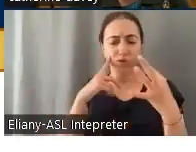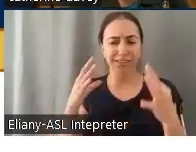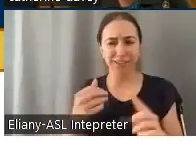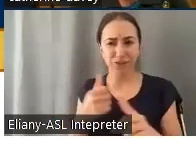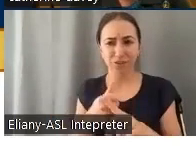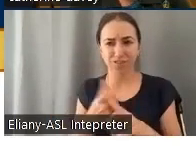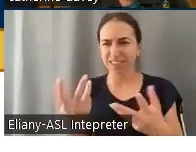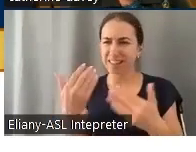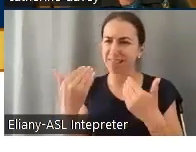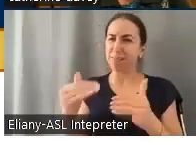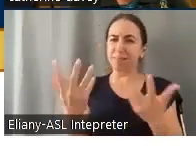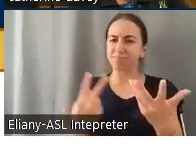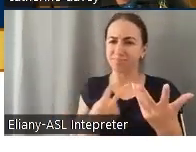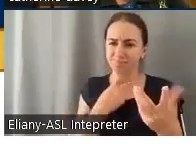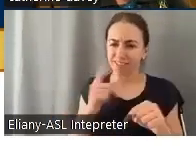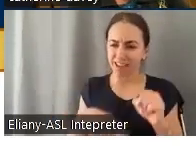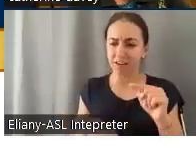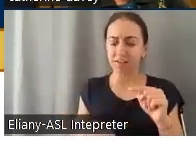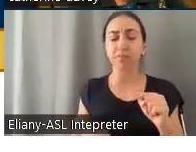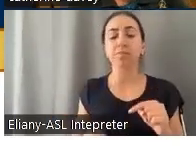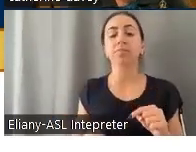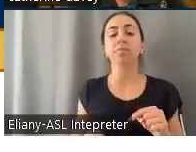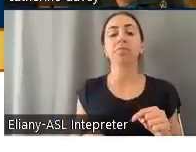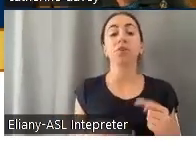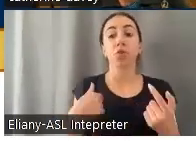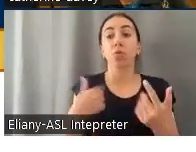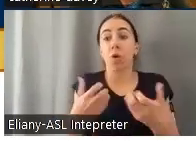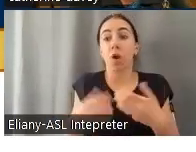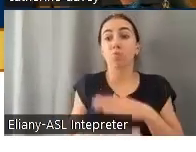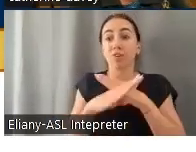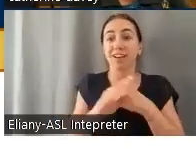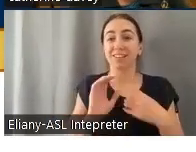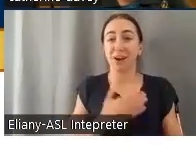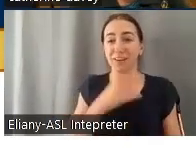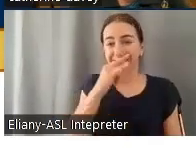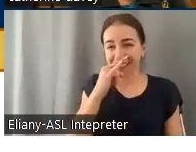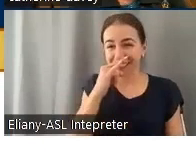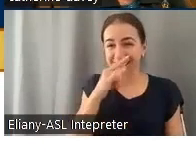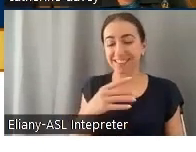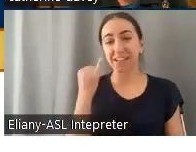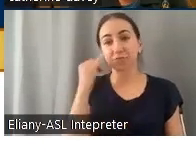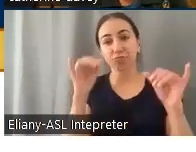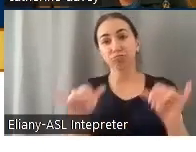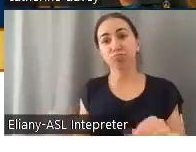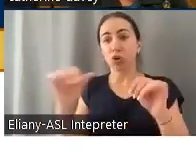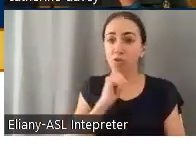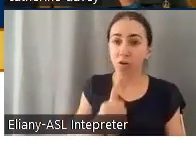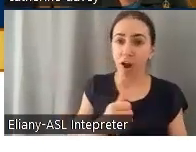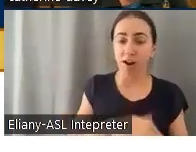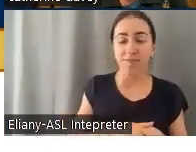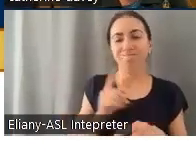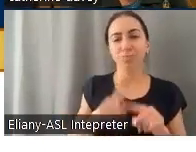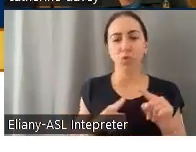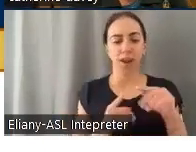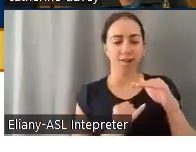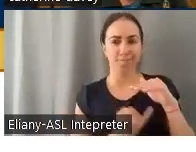puedes seguir estudiando si no puedes tomar tus propias decisiones? No puedes, simplemente no puedes. Más allá que queremos proteger a nuestros niños, así